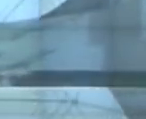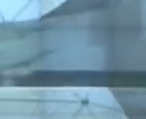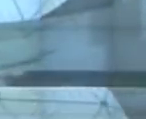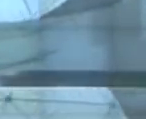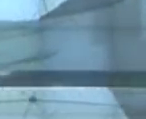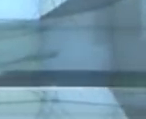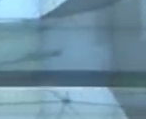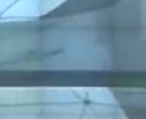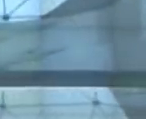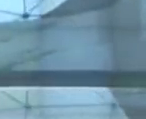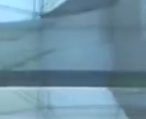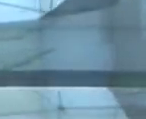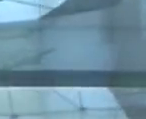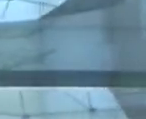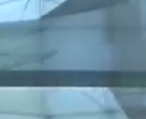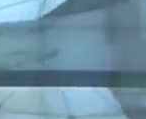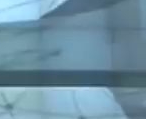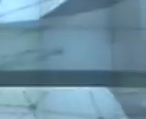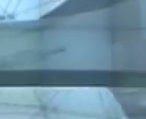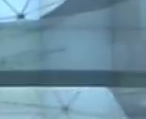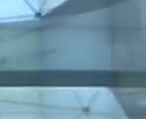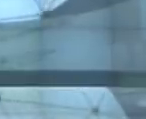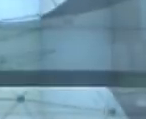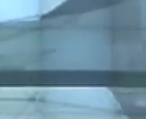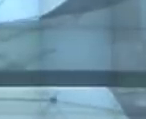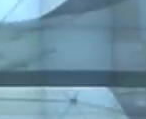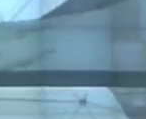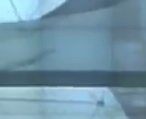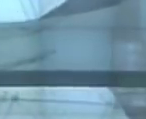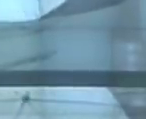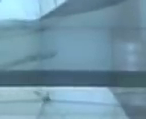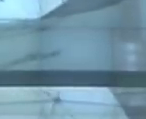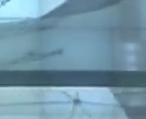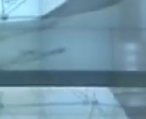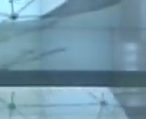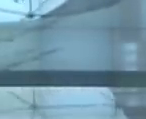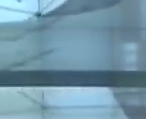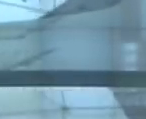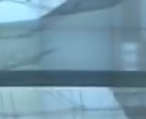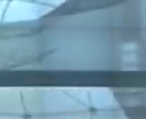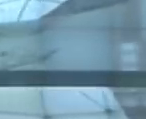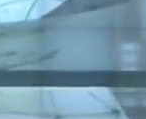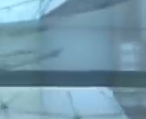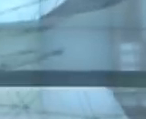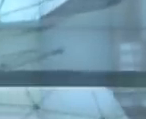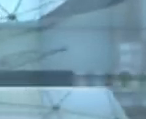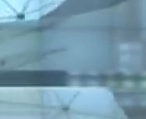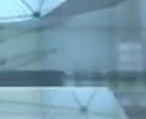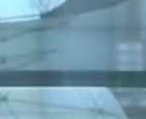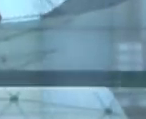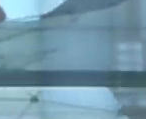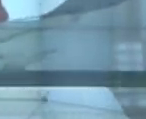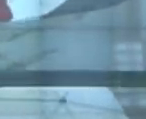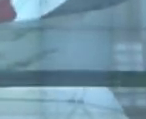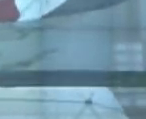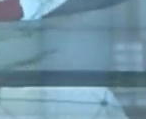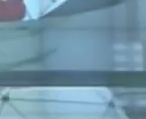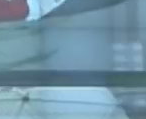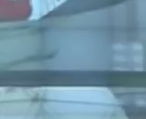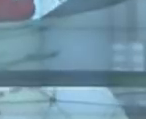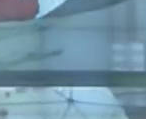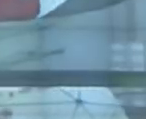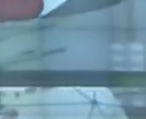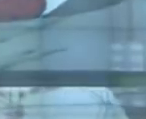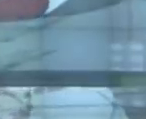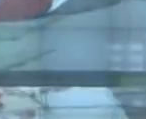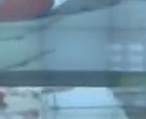Nacional Bolivariana, en esa unidad cívico-militar policial, aspirando, decía el jefe de Estado, retomar esas banderas que llevaron a la